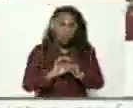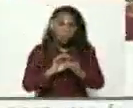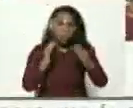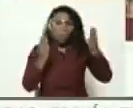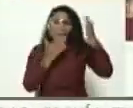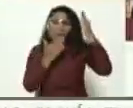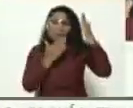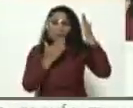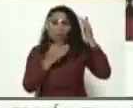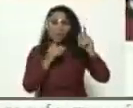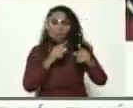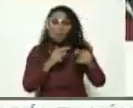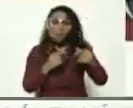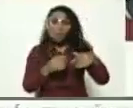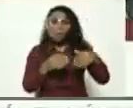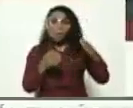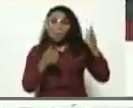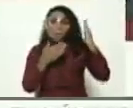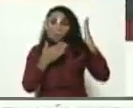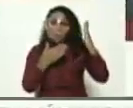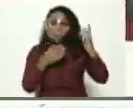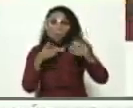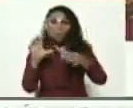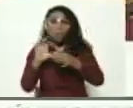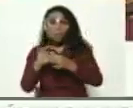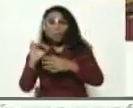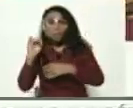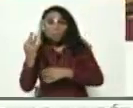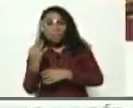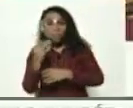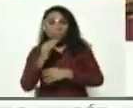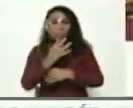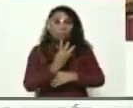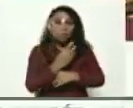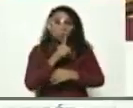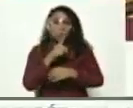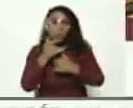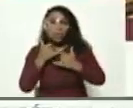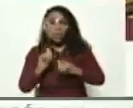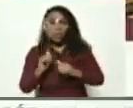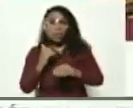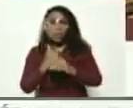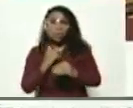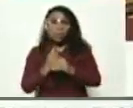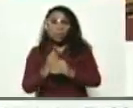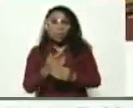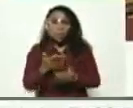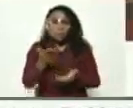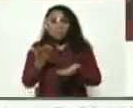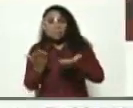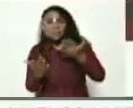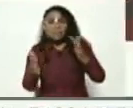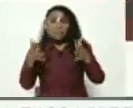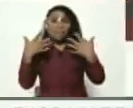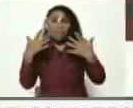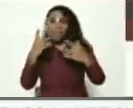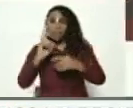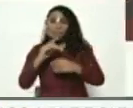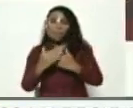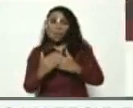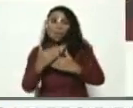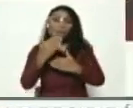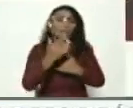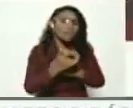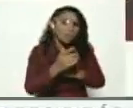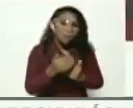si ambos se mezclan con tercerón o cuarterón, sus hijos son tente en el aire, porque ni avanzan ni